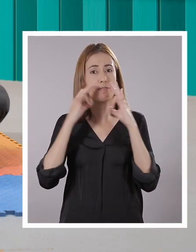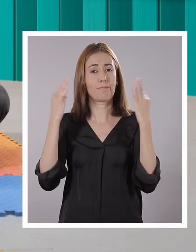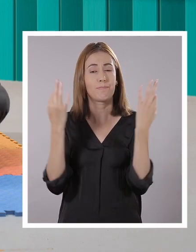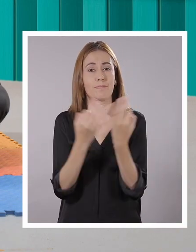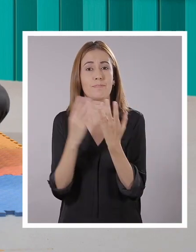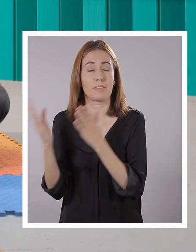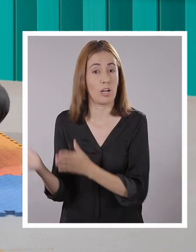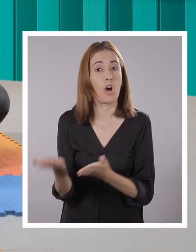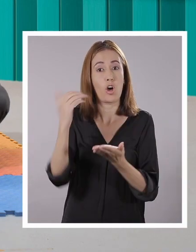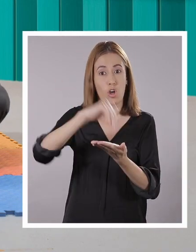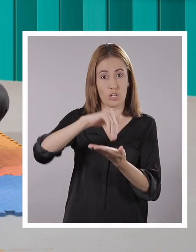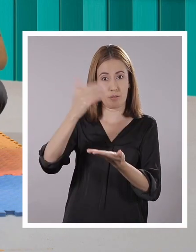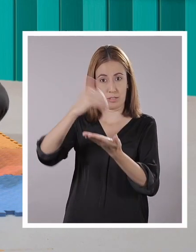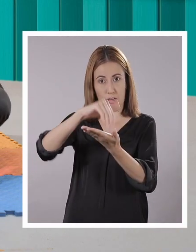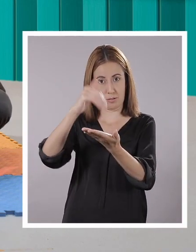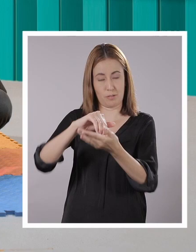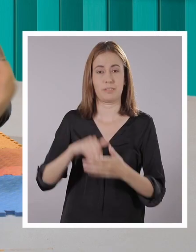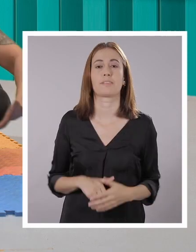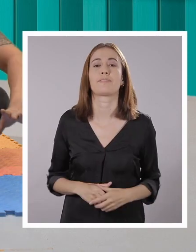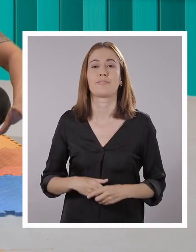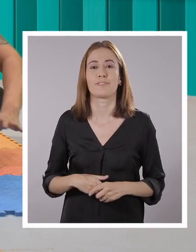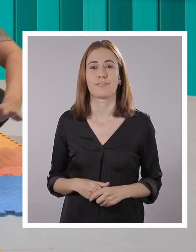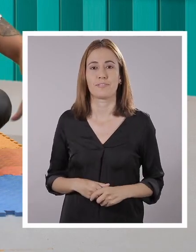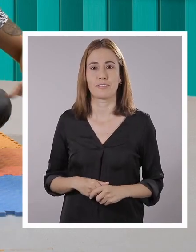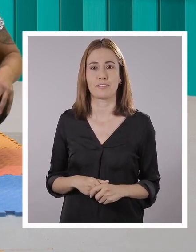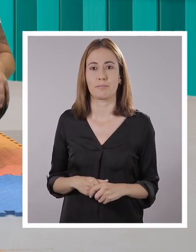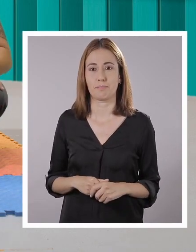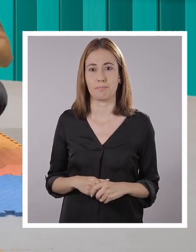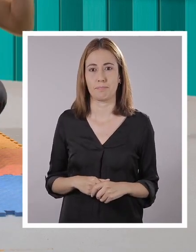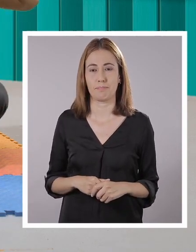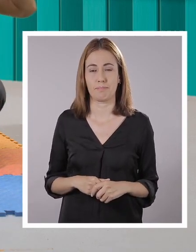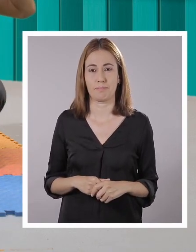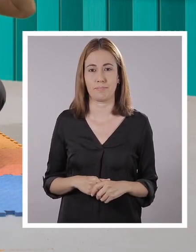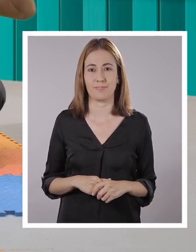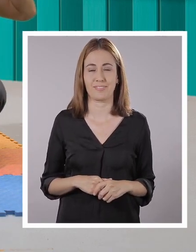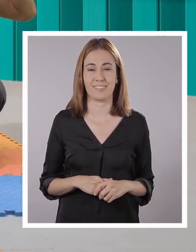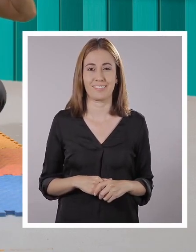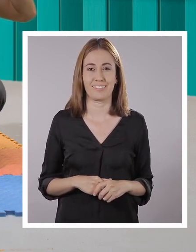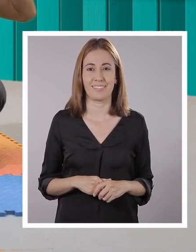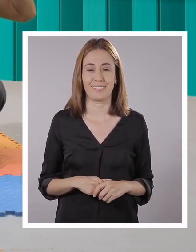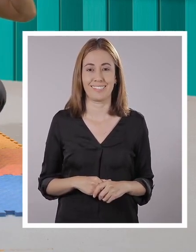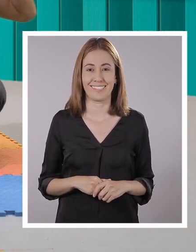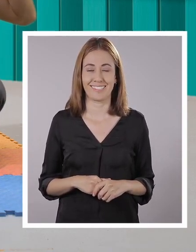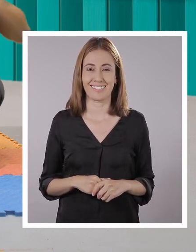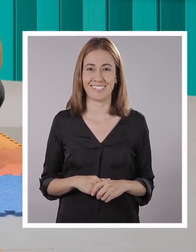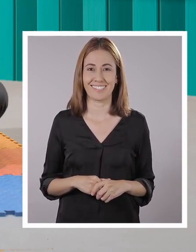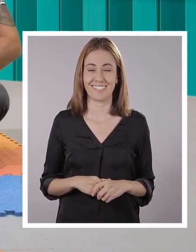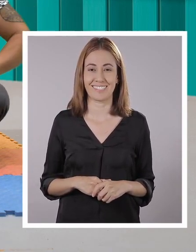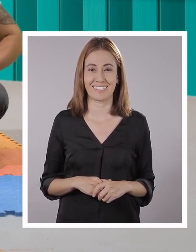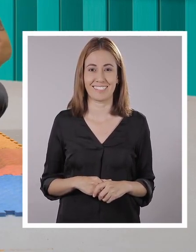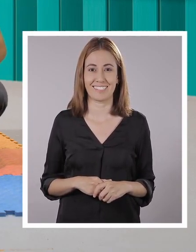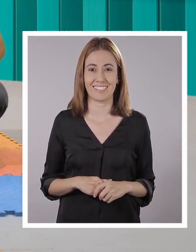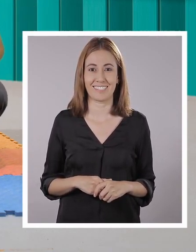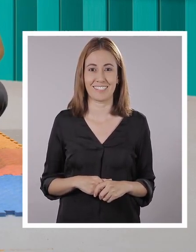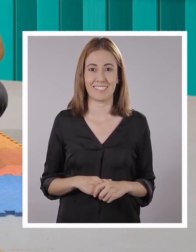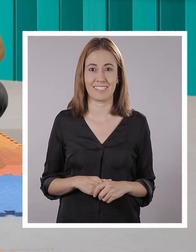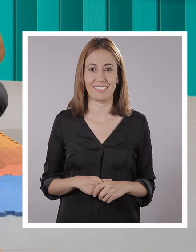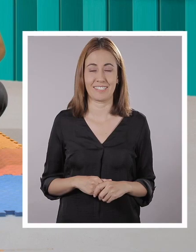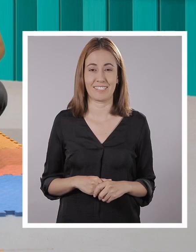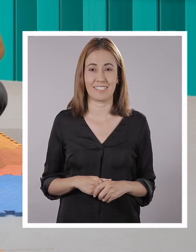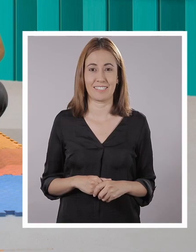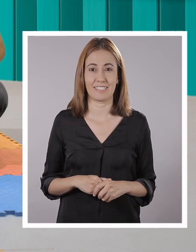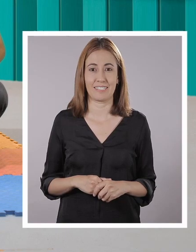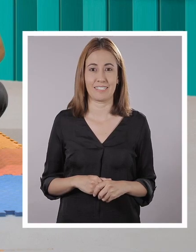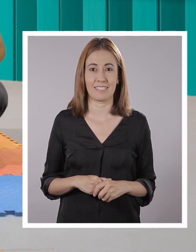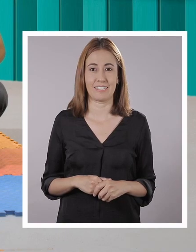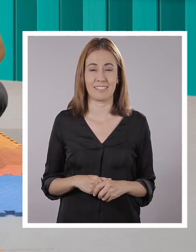toda tu familia. Se van a divertir un montón. Vamos otra vez, profe. Otra vez, a ver. Ahí, así, espera. Así. Ahí, ya. Ahí va.